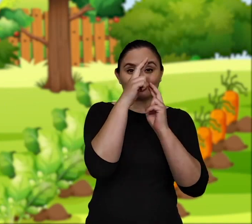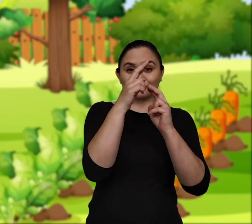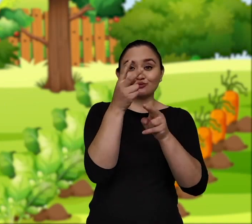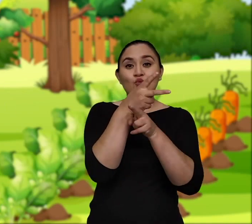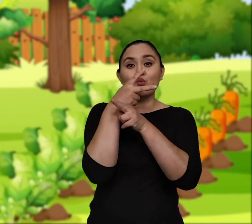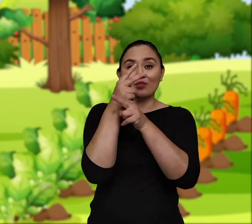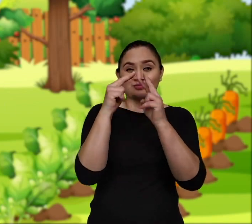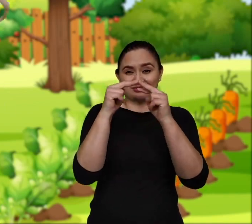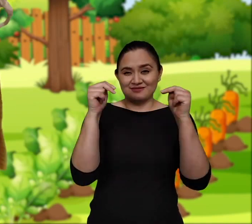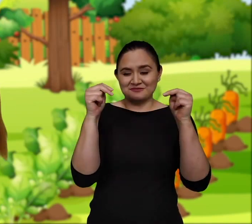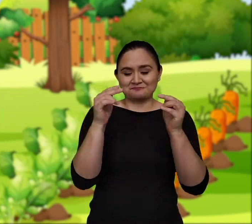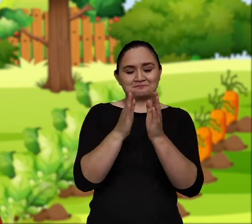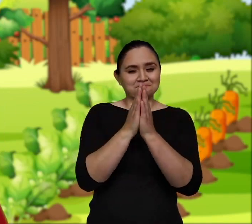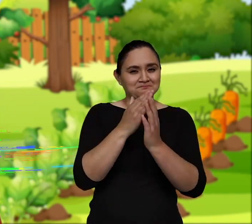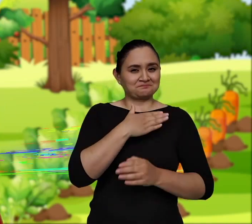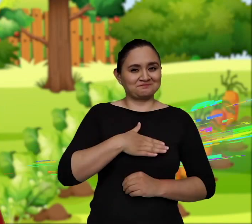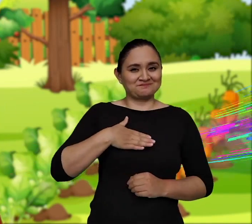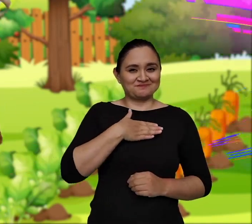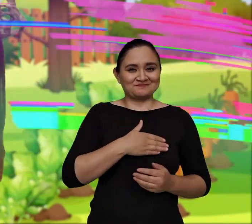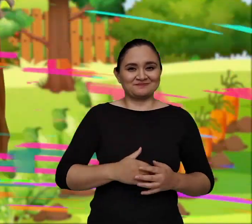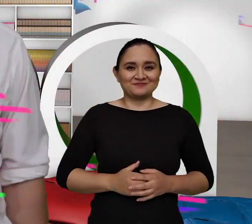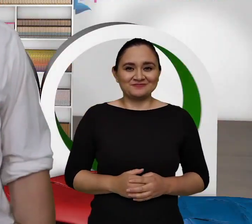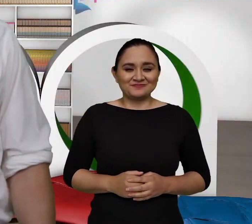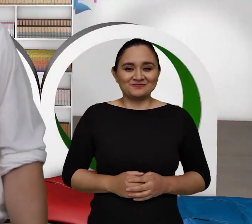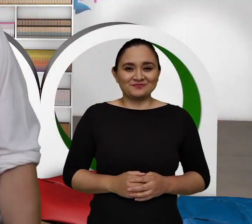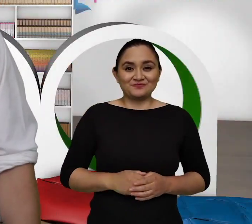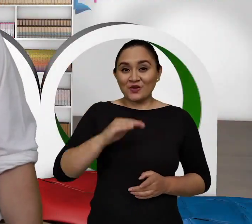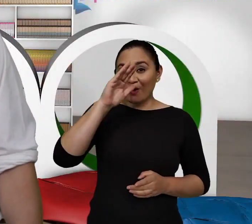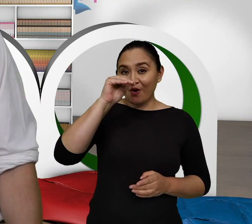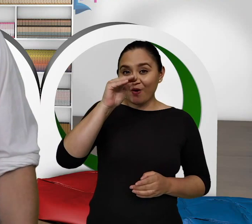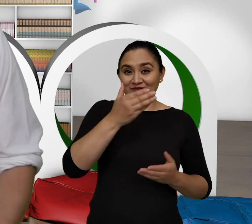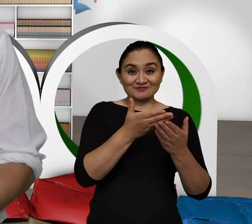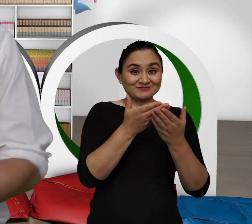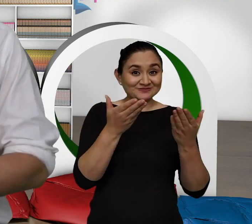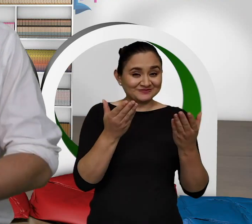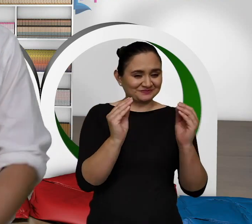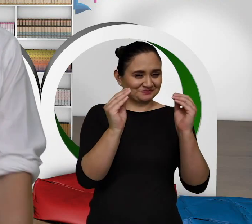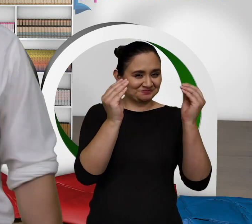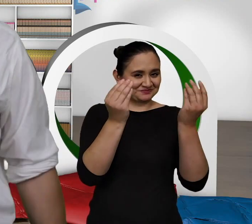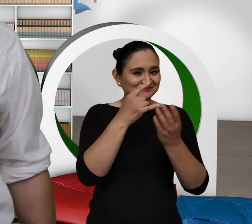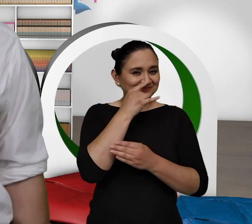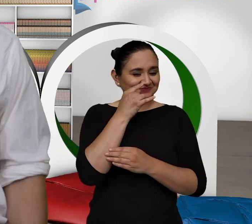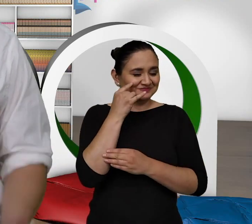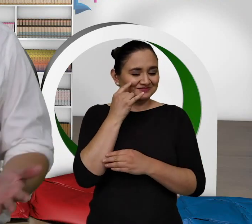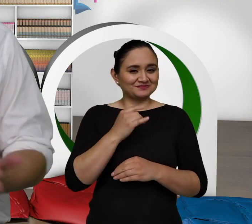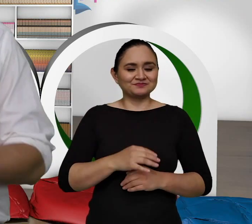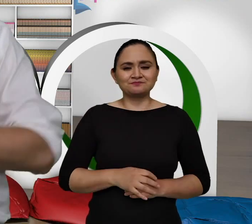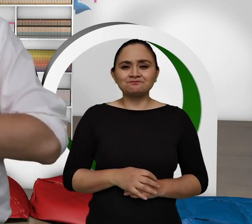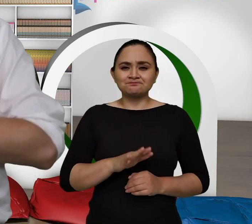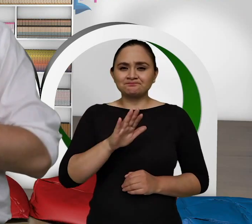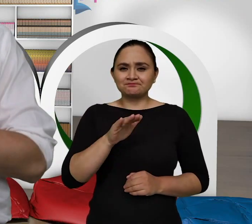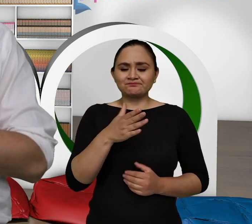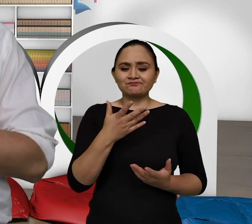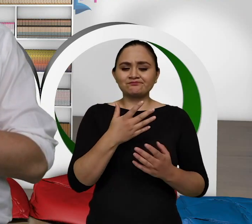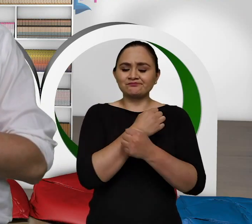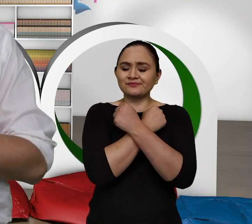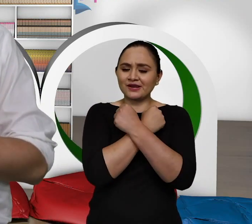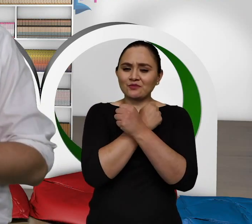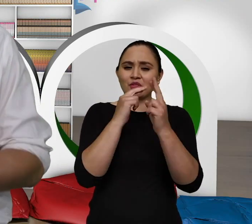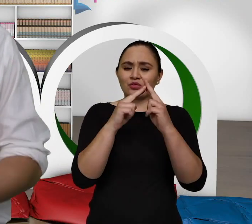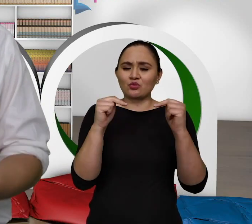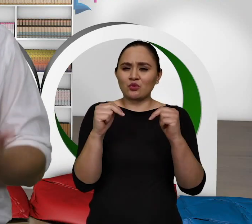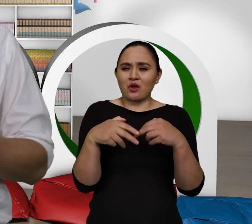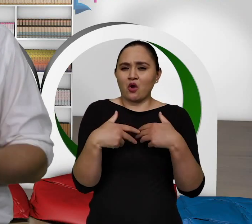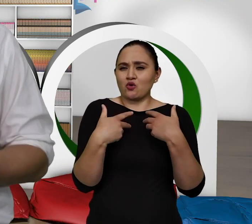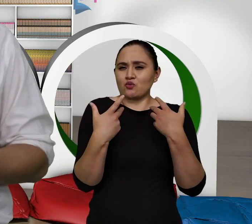la naturaleza? Porfa. Hola chicas, hola chicos. La mejor manera de amar la